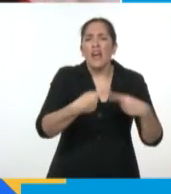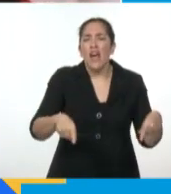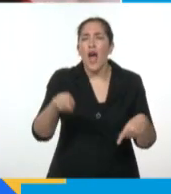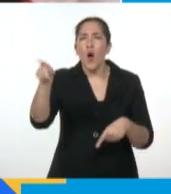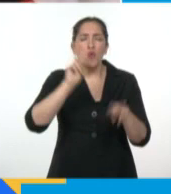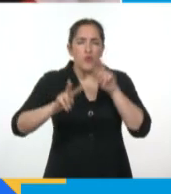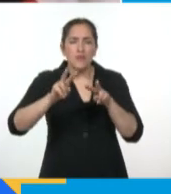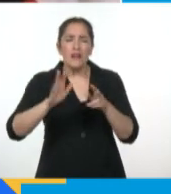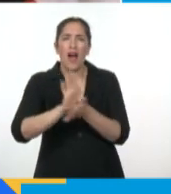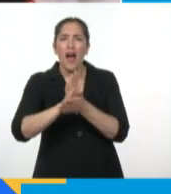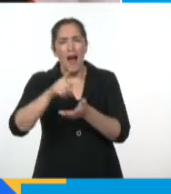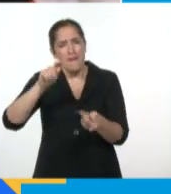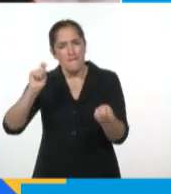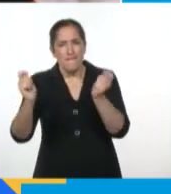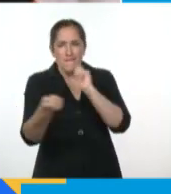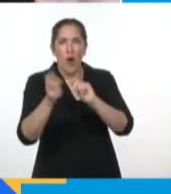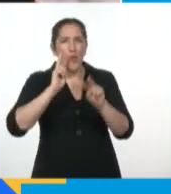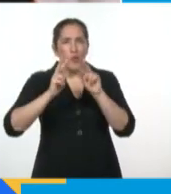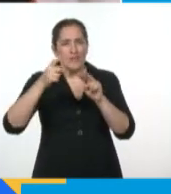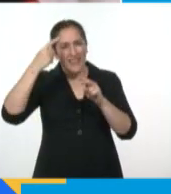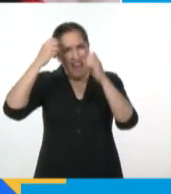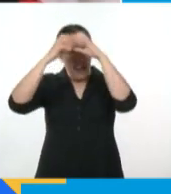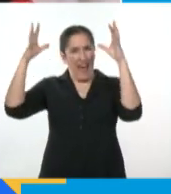decís, sobre todo asociado a la violencia simbólica?